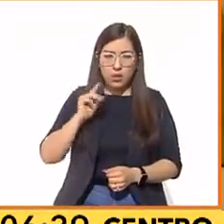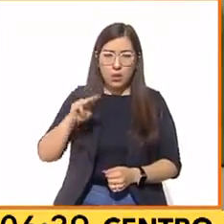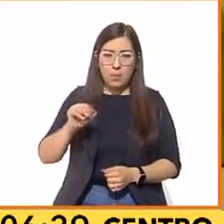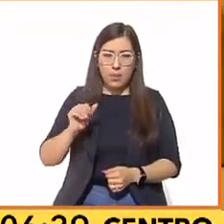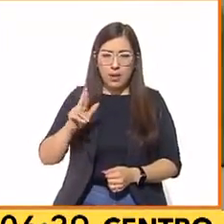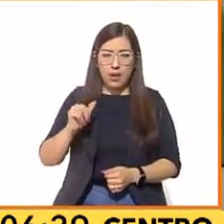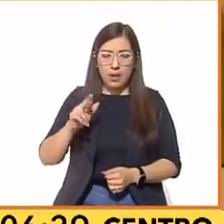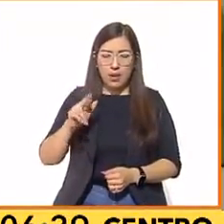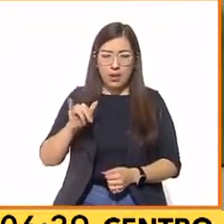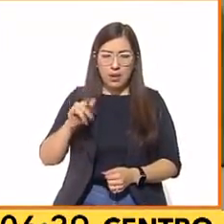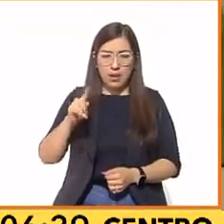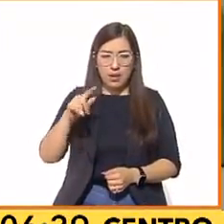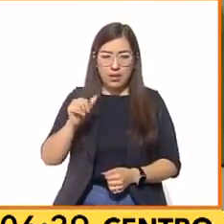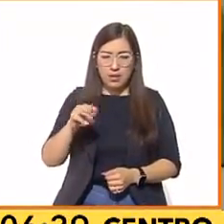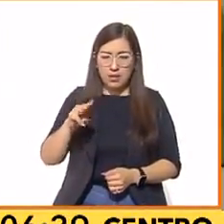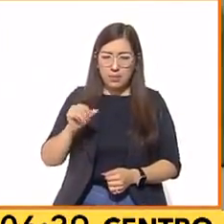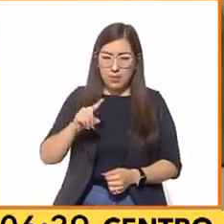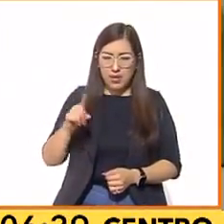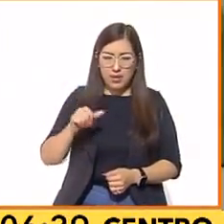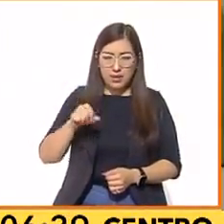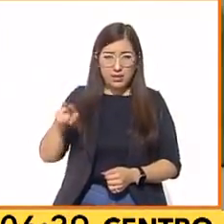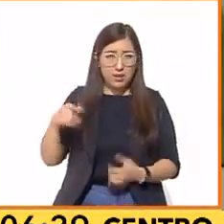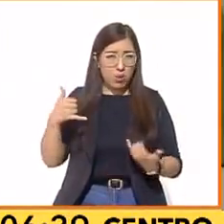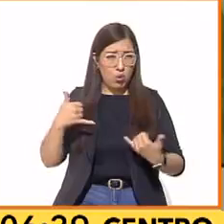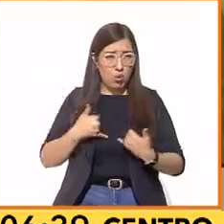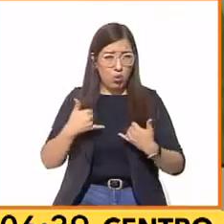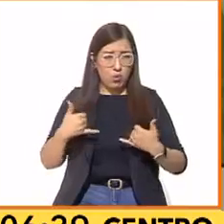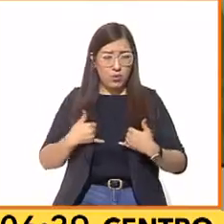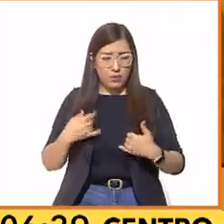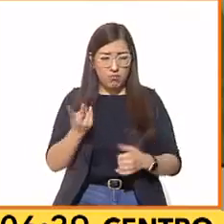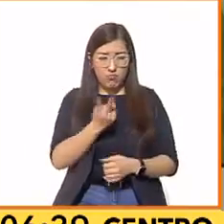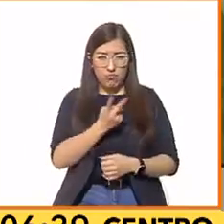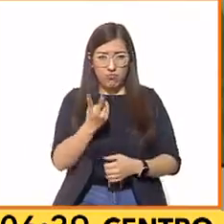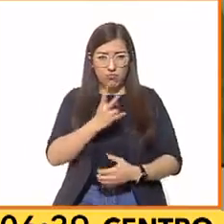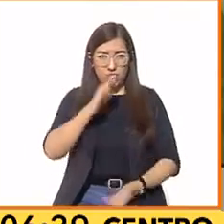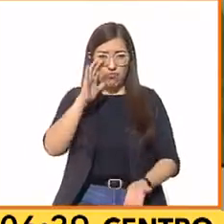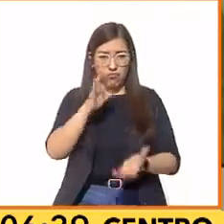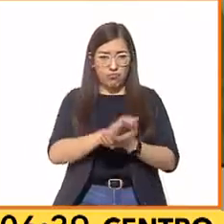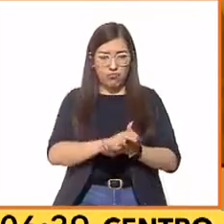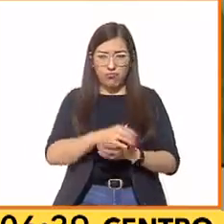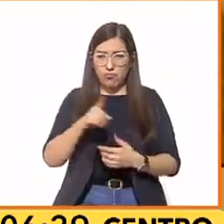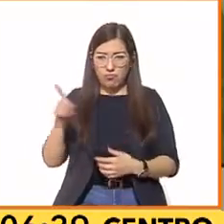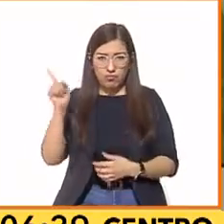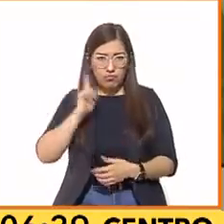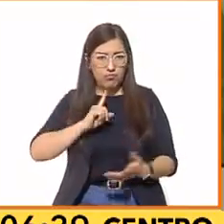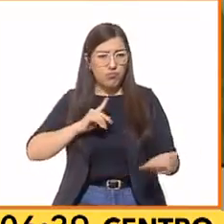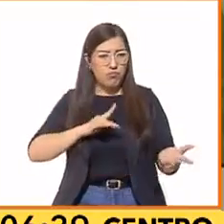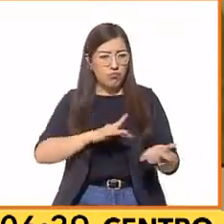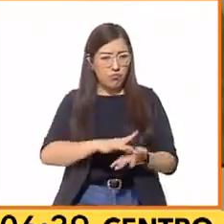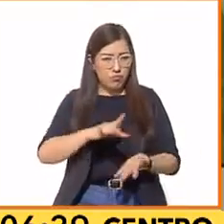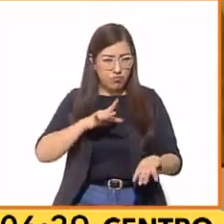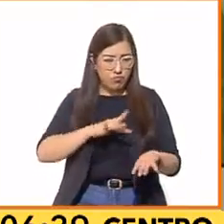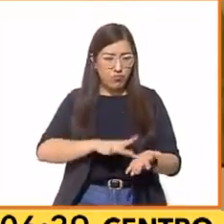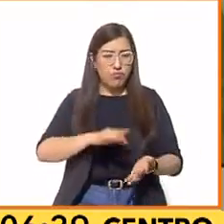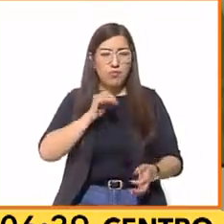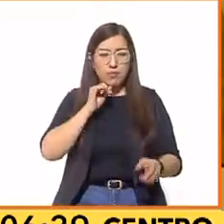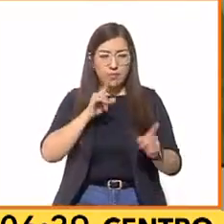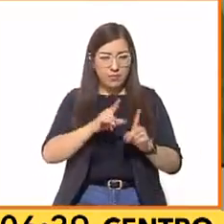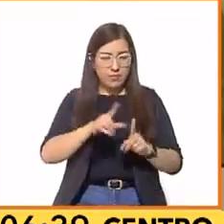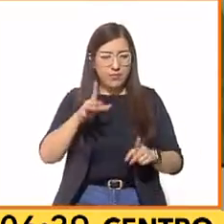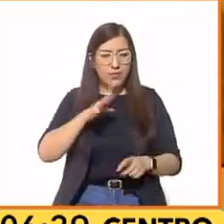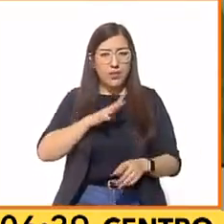joven se casa, doctor Felipe Ávila, con Benito Juárez, pero que siempre está ahí, que incluso hace suyas también estas